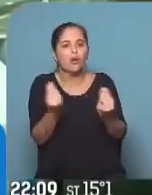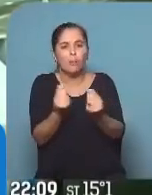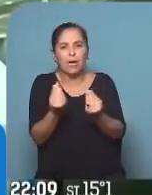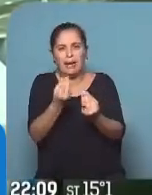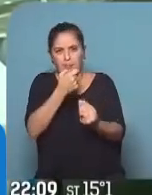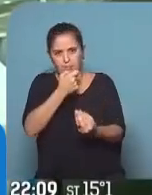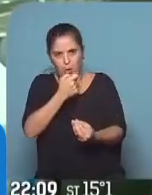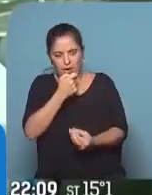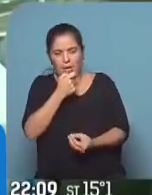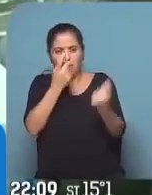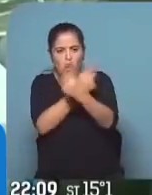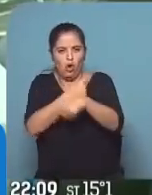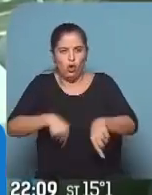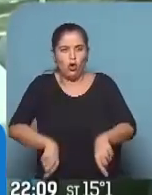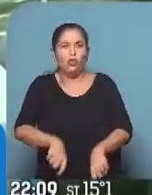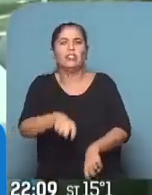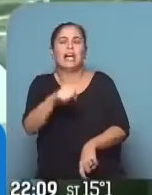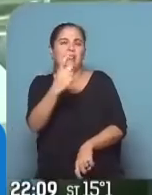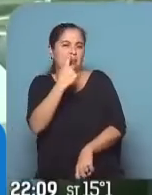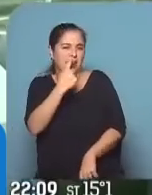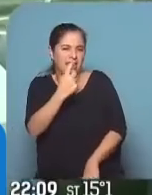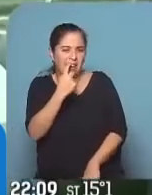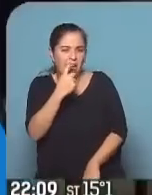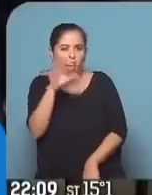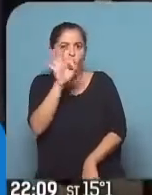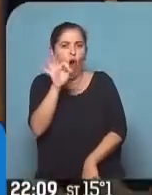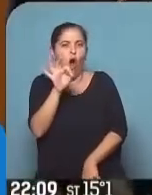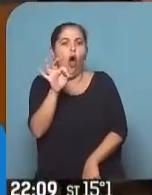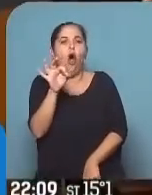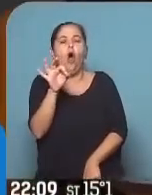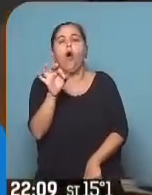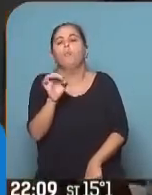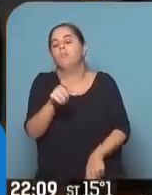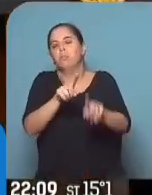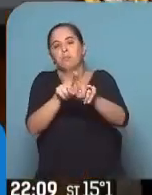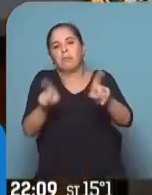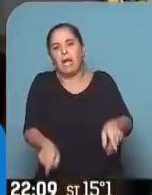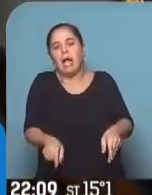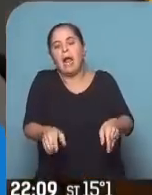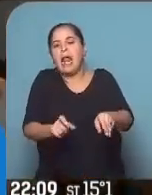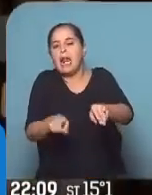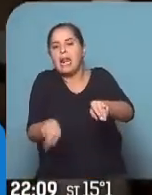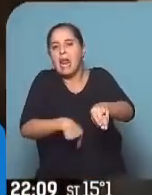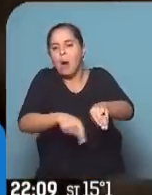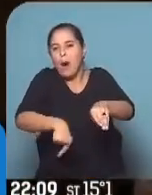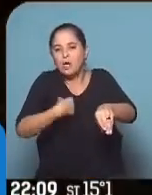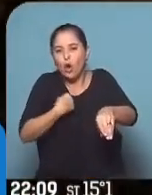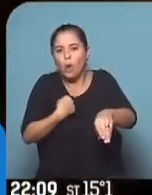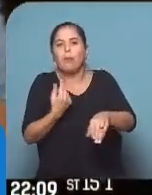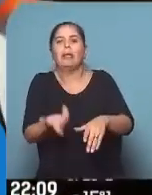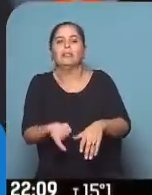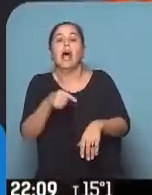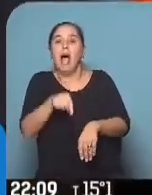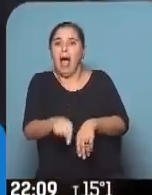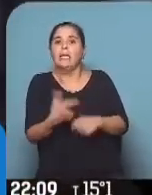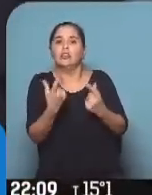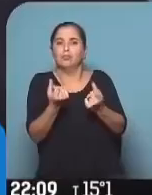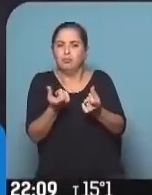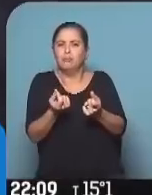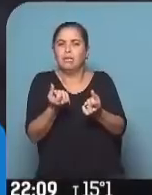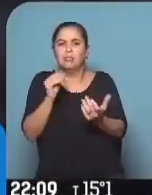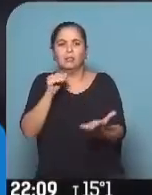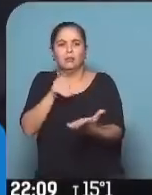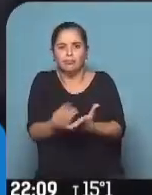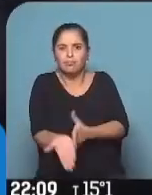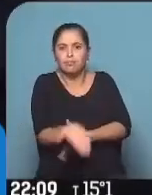a algunos electrodomésticos como los lavarropas. Mientras Trump reclama que esos impuestos crean empleos, cada puesto